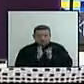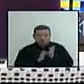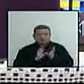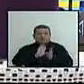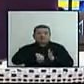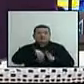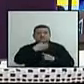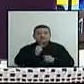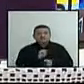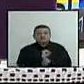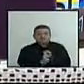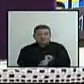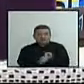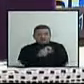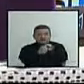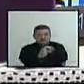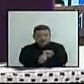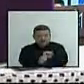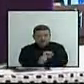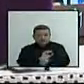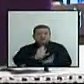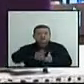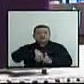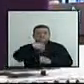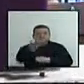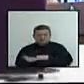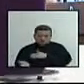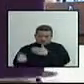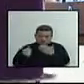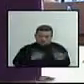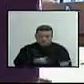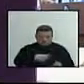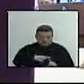será entregado por vosotros.